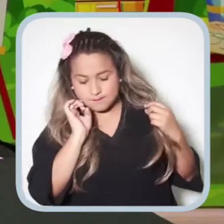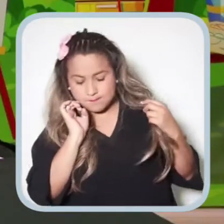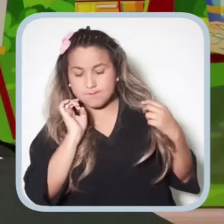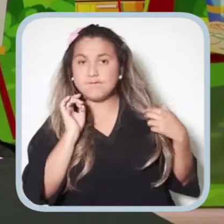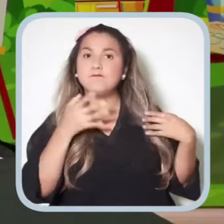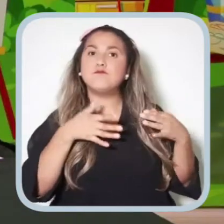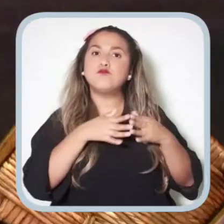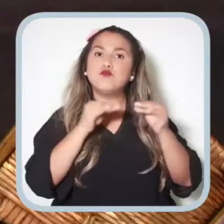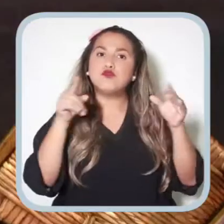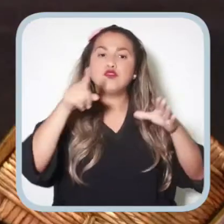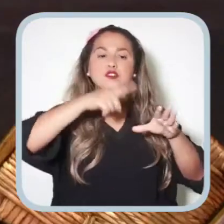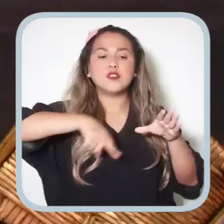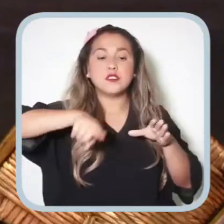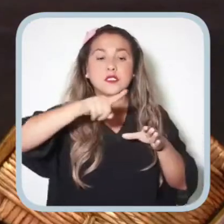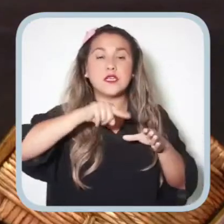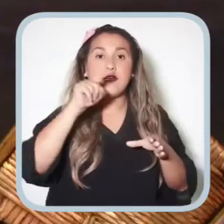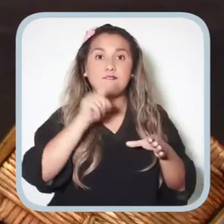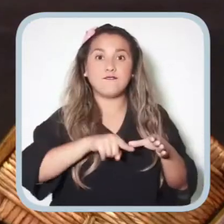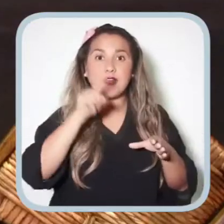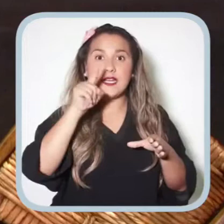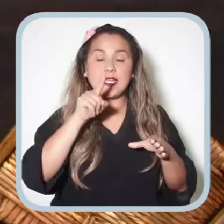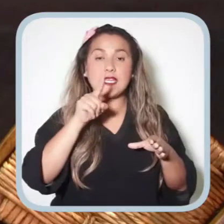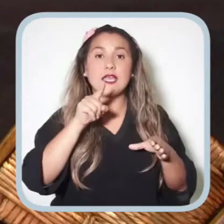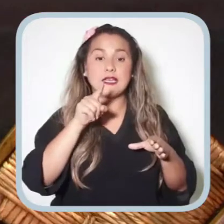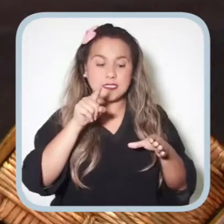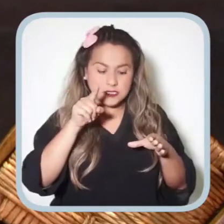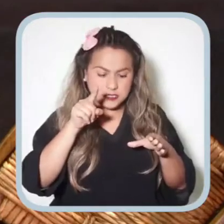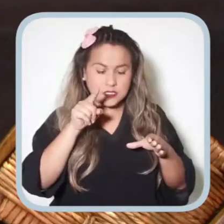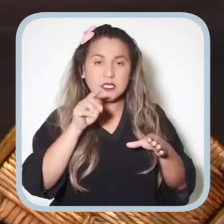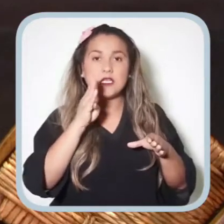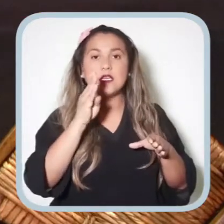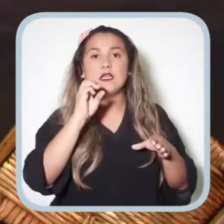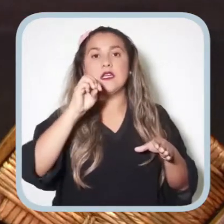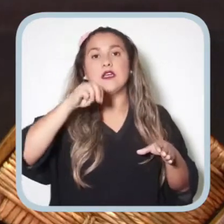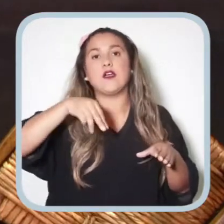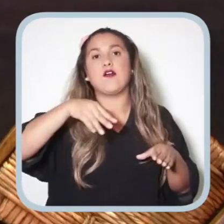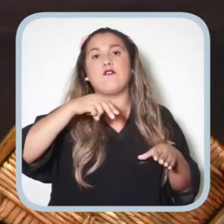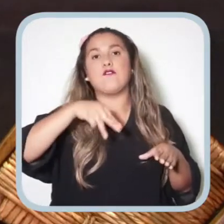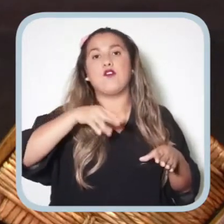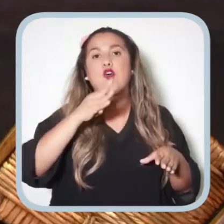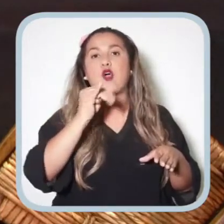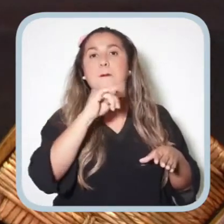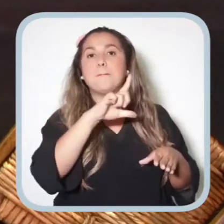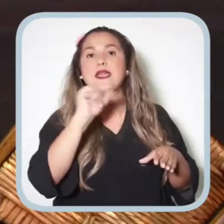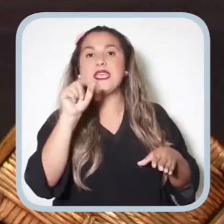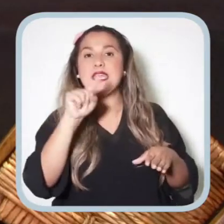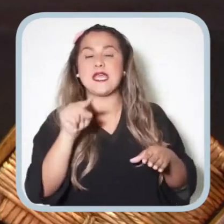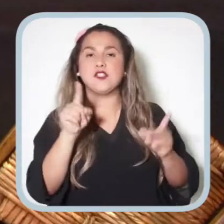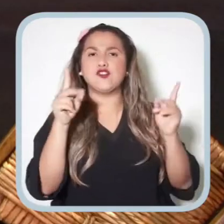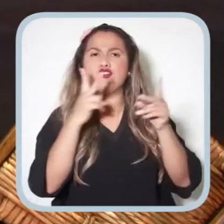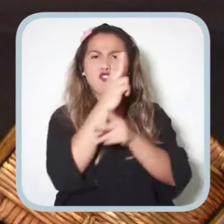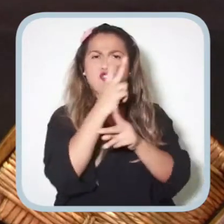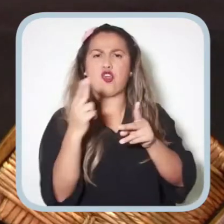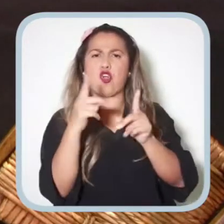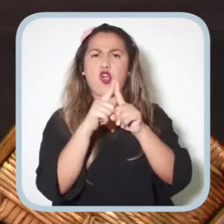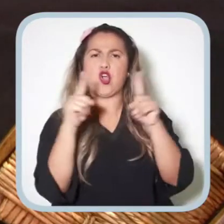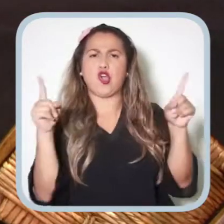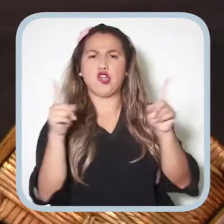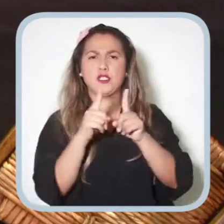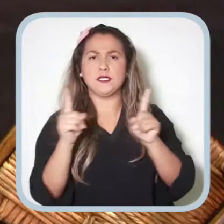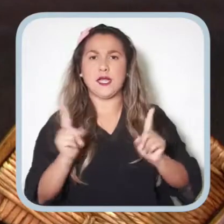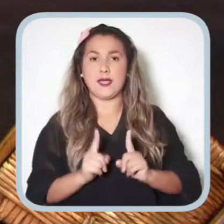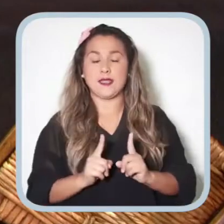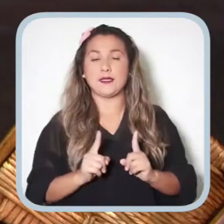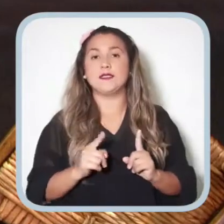varillas y bombillas que están cortadas en diferentes tamaños. Y van a encontrar pasamanería con formas